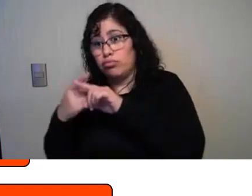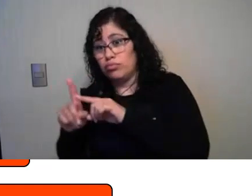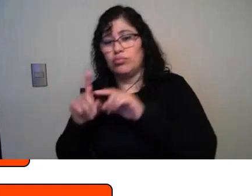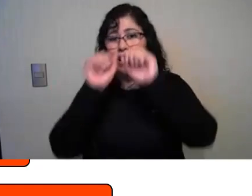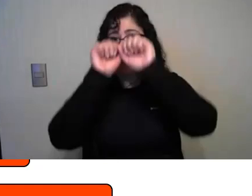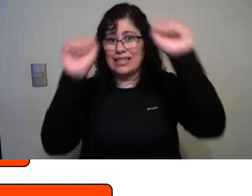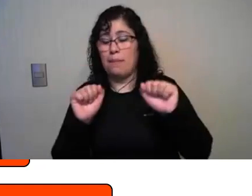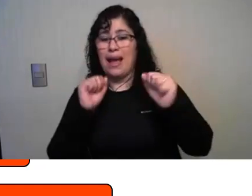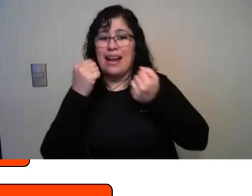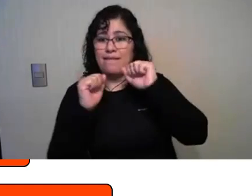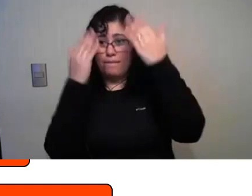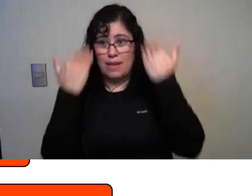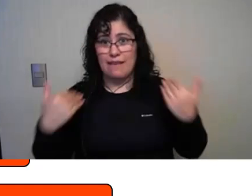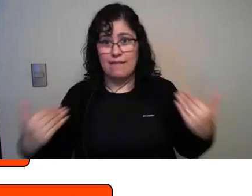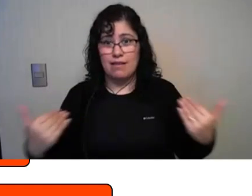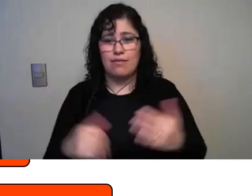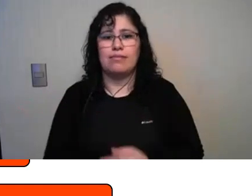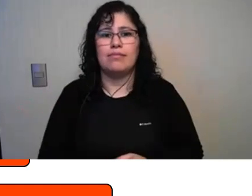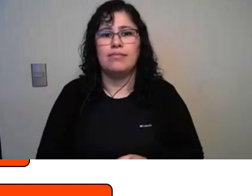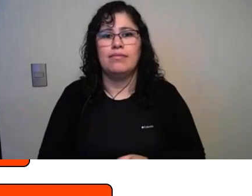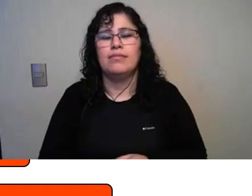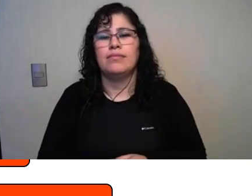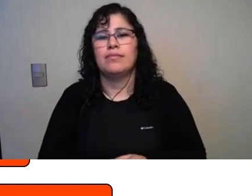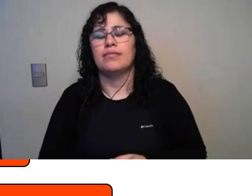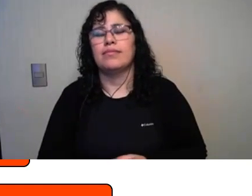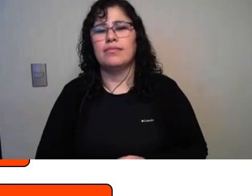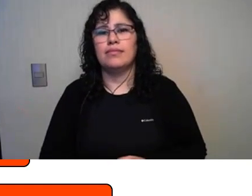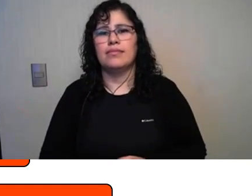periférico, ¿sí? Que